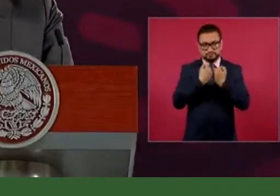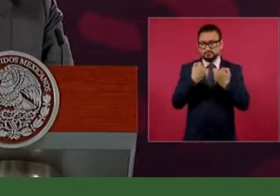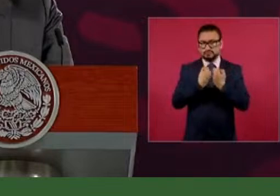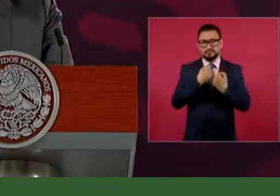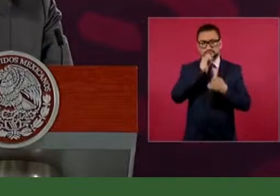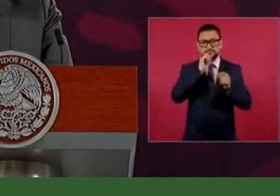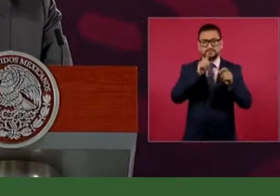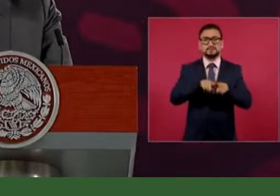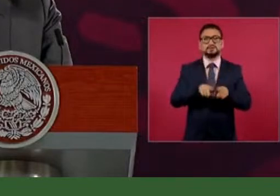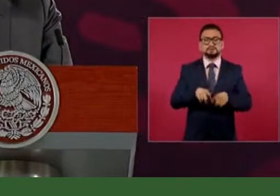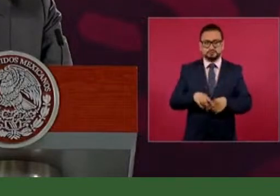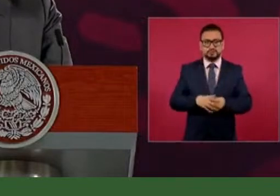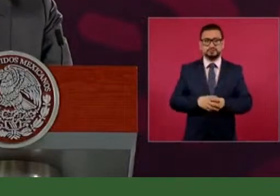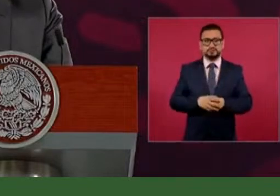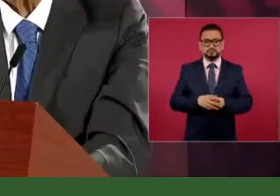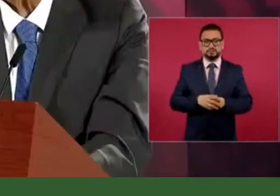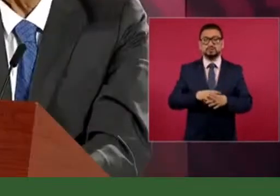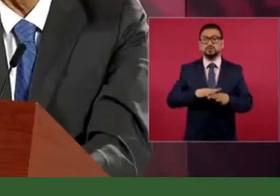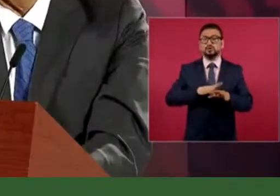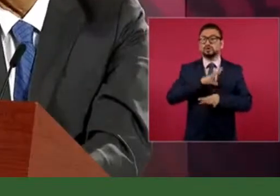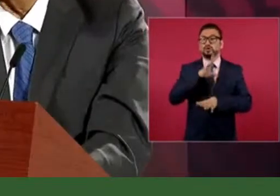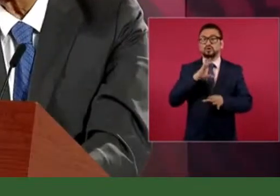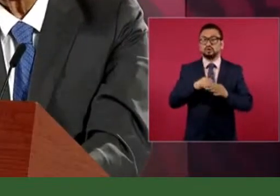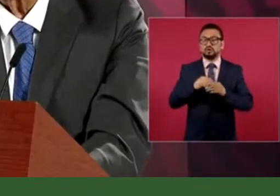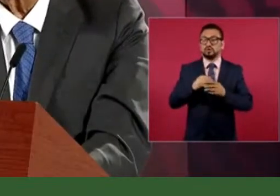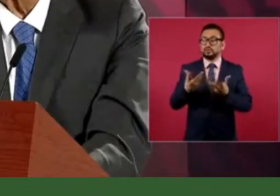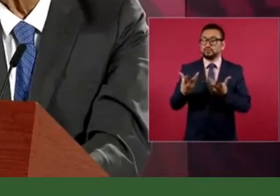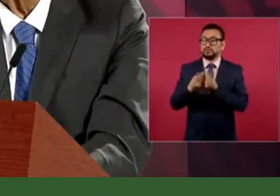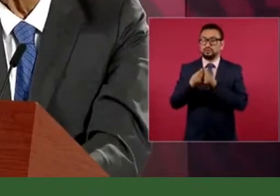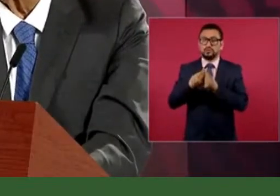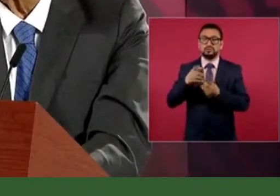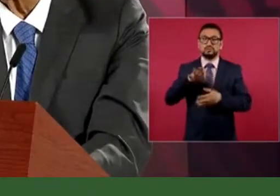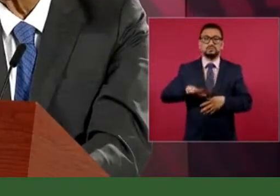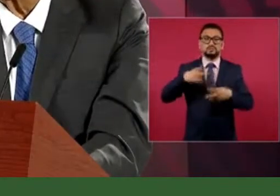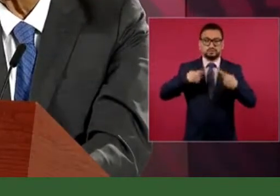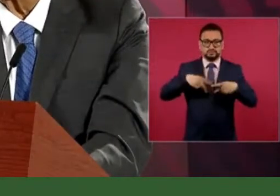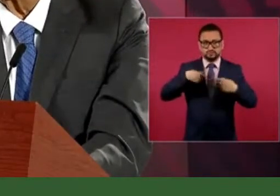Con el pueblo todo, sin el pueblo nada.